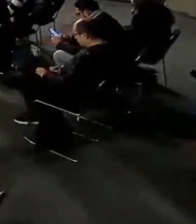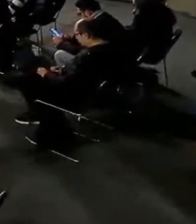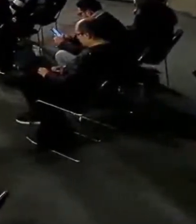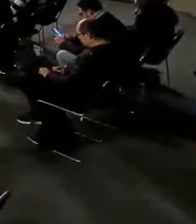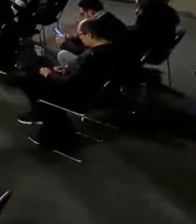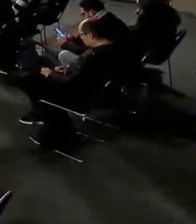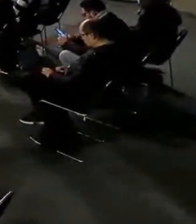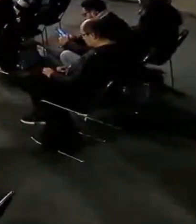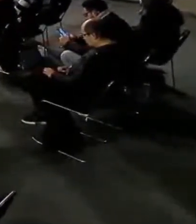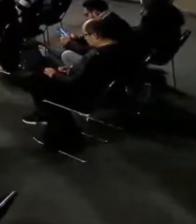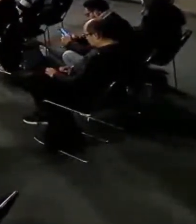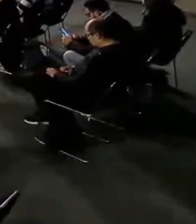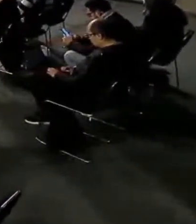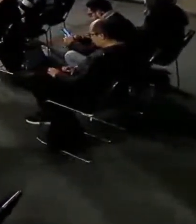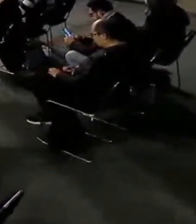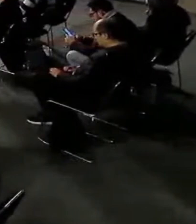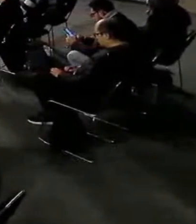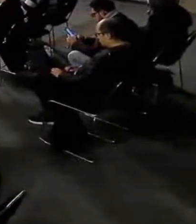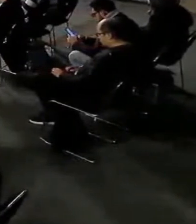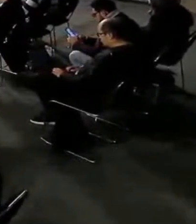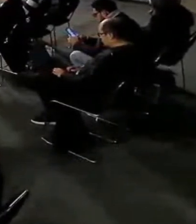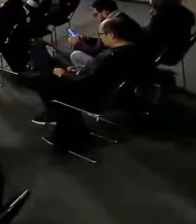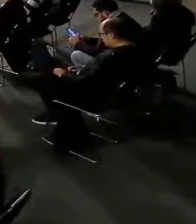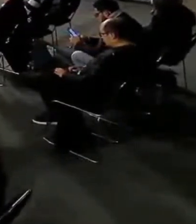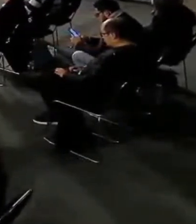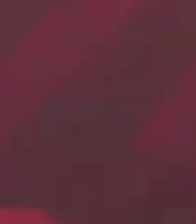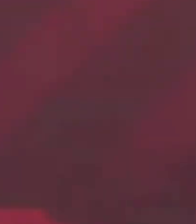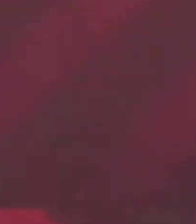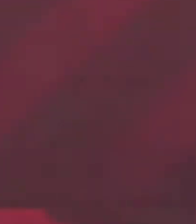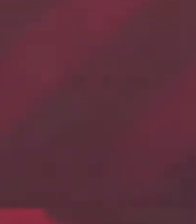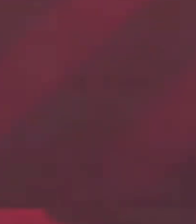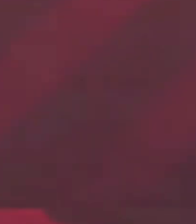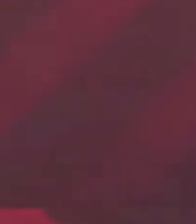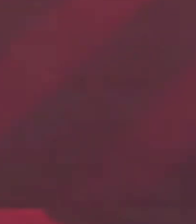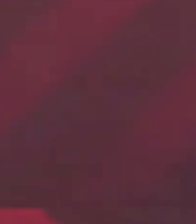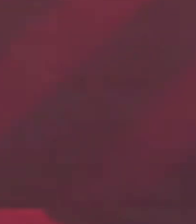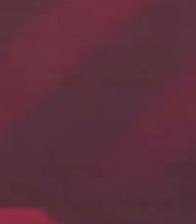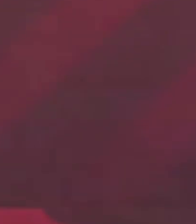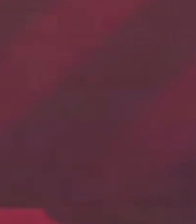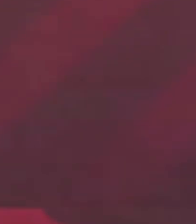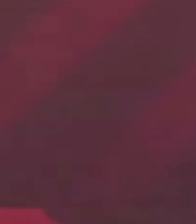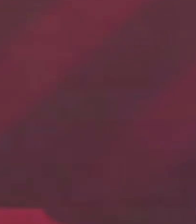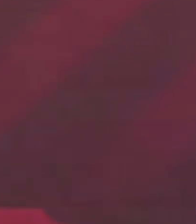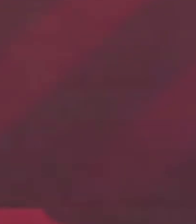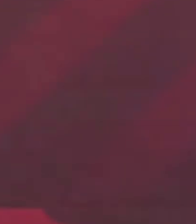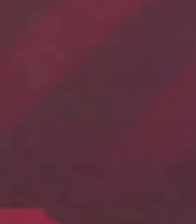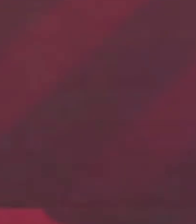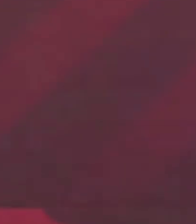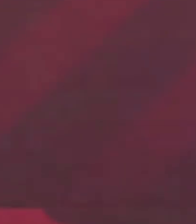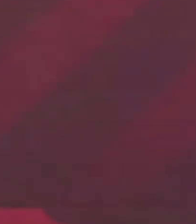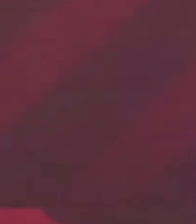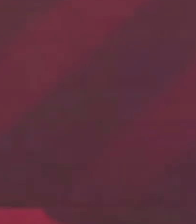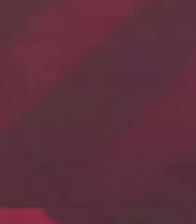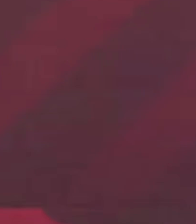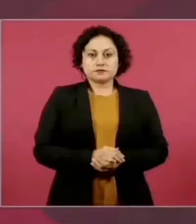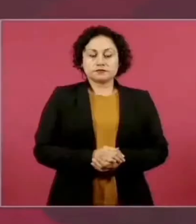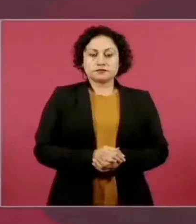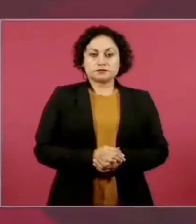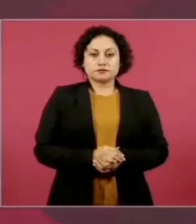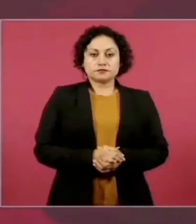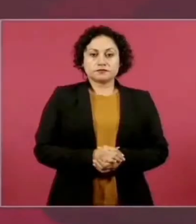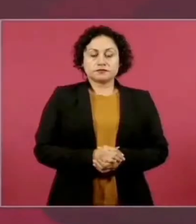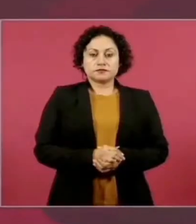que se aprovechara su experiencia. El otro punto es que se tratara de una